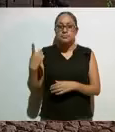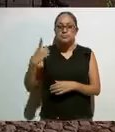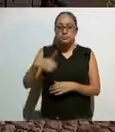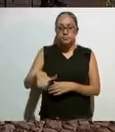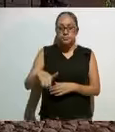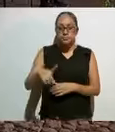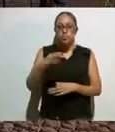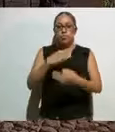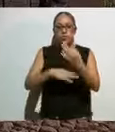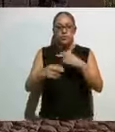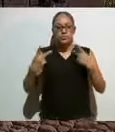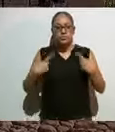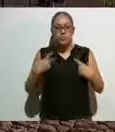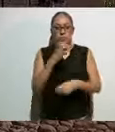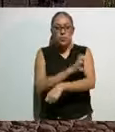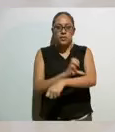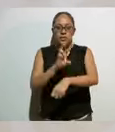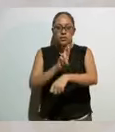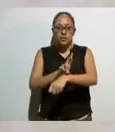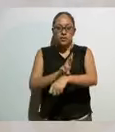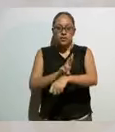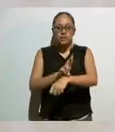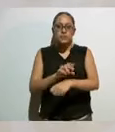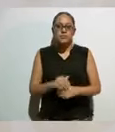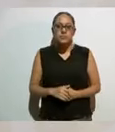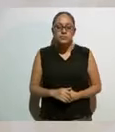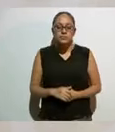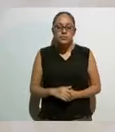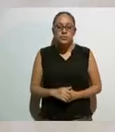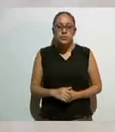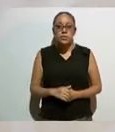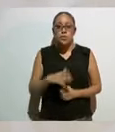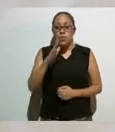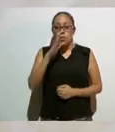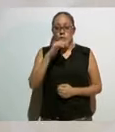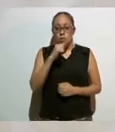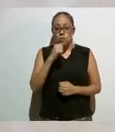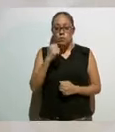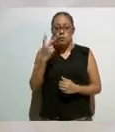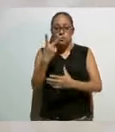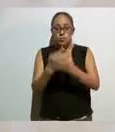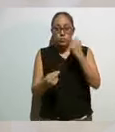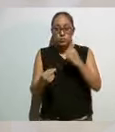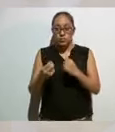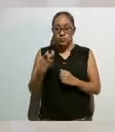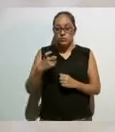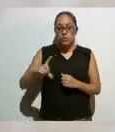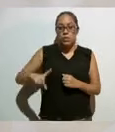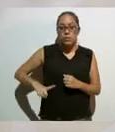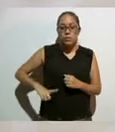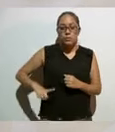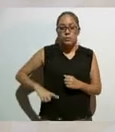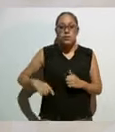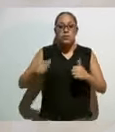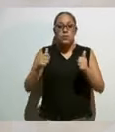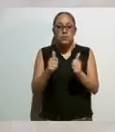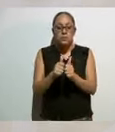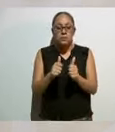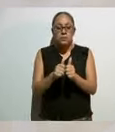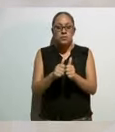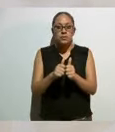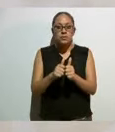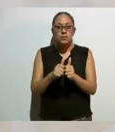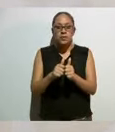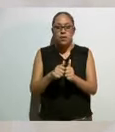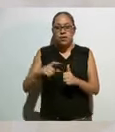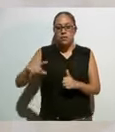coordinadores, no se debe de mezclar los asuntos del gobierno con los asuntos de